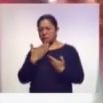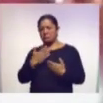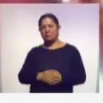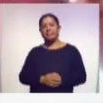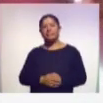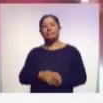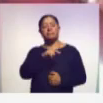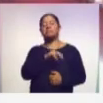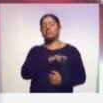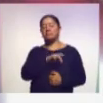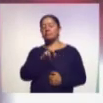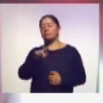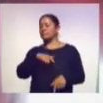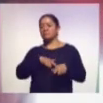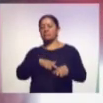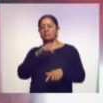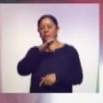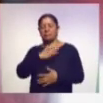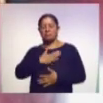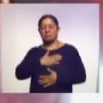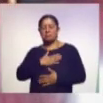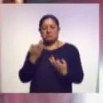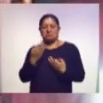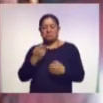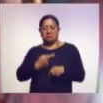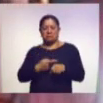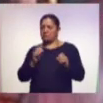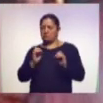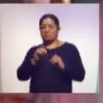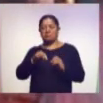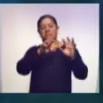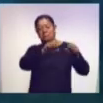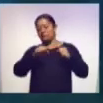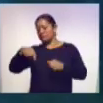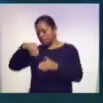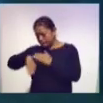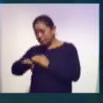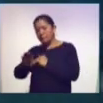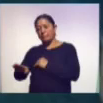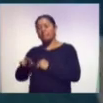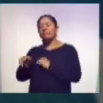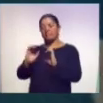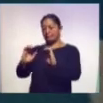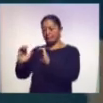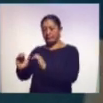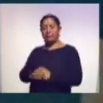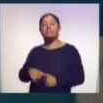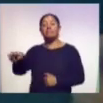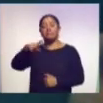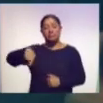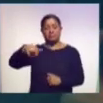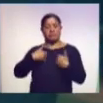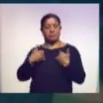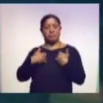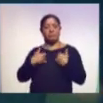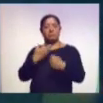encontrarse caminando mantenían su calor corporal, procediendo a su descenso a un lugar seguro y confirmar su integridad física. Cabe mencionar que los jóvenes, todos ellos